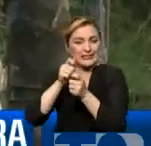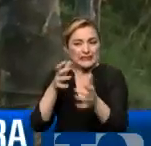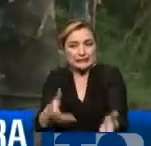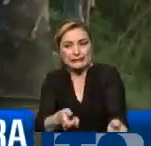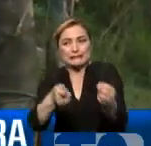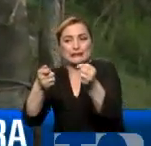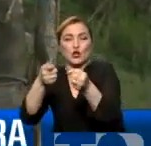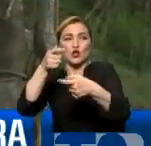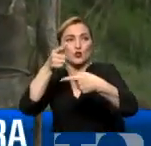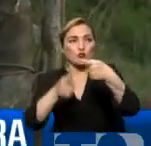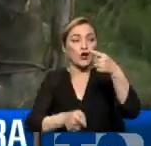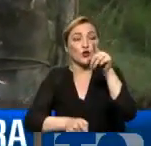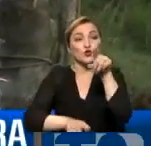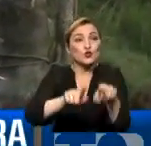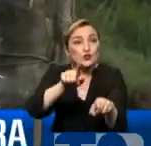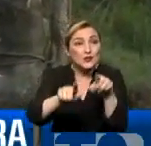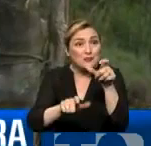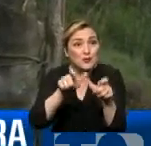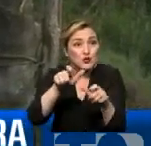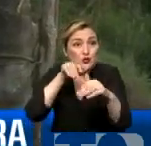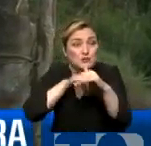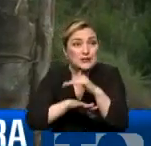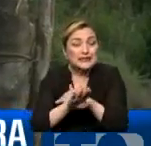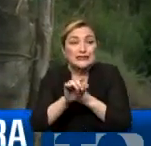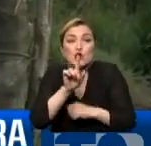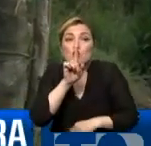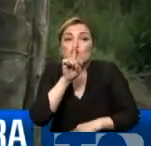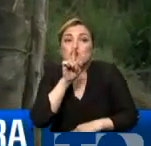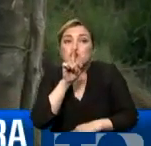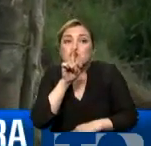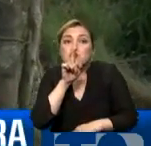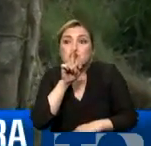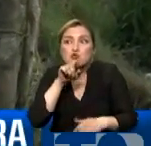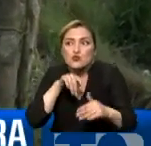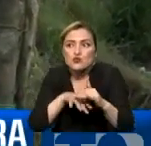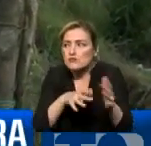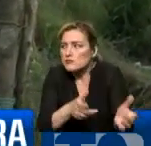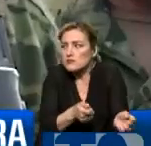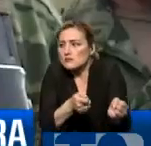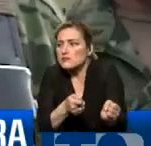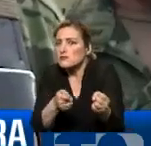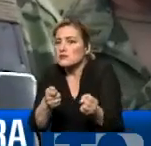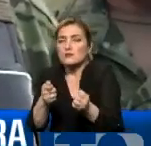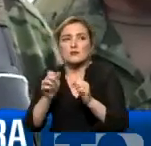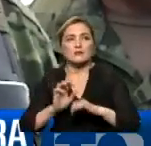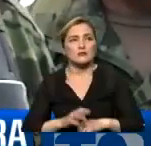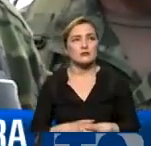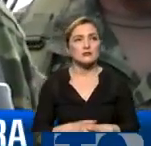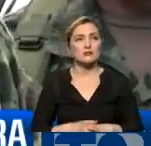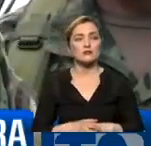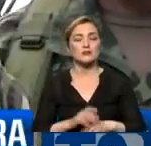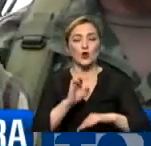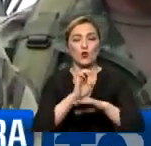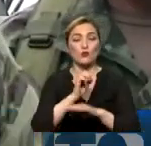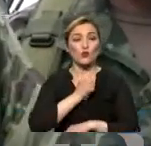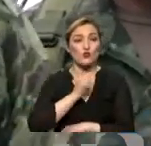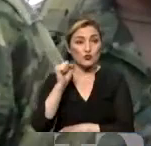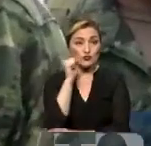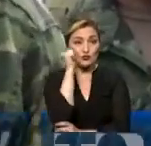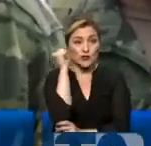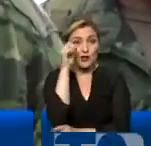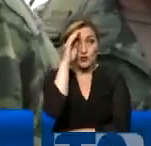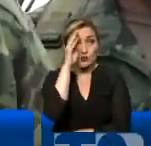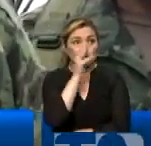y que varias personas que ingresan clandestinamente intentan llevar como el ecuador es un país de derecho y los